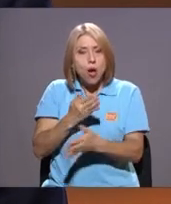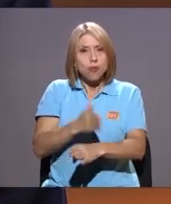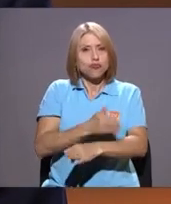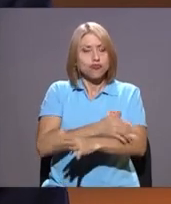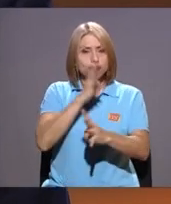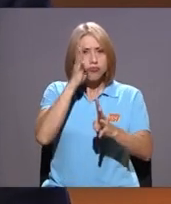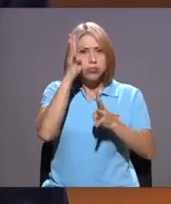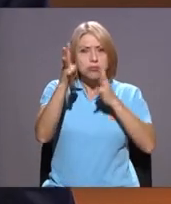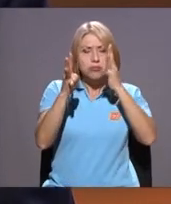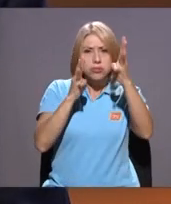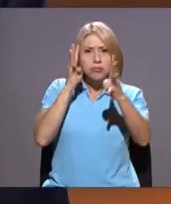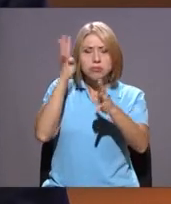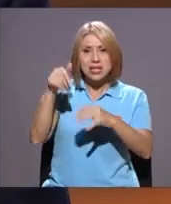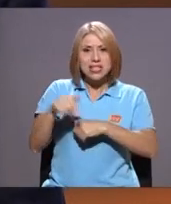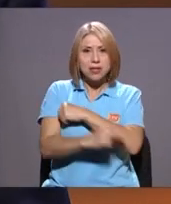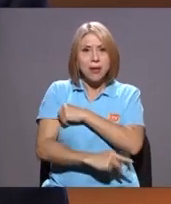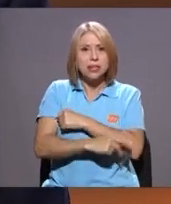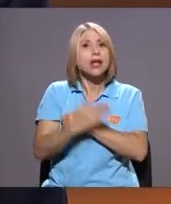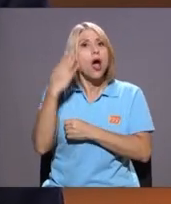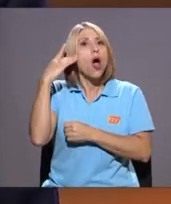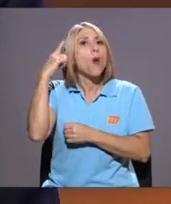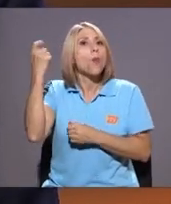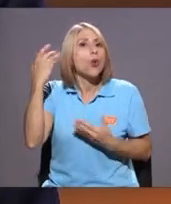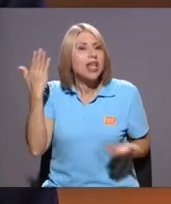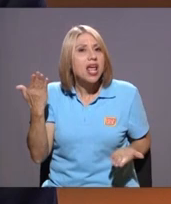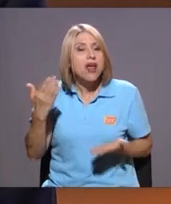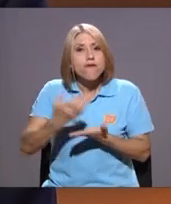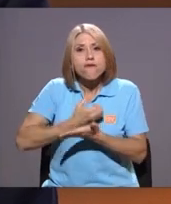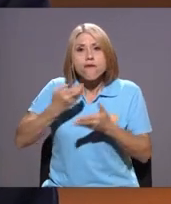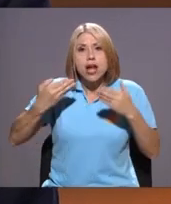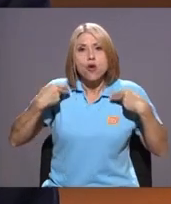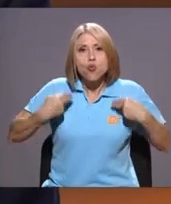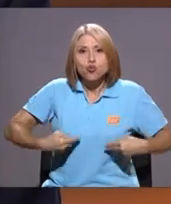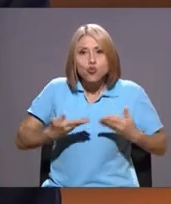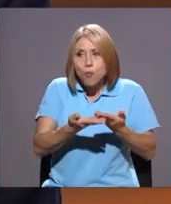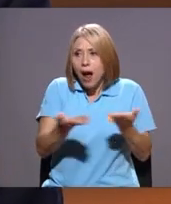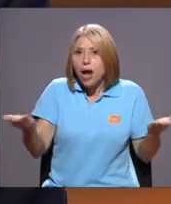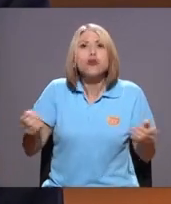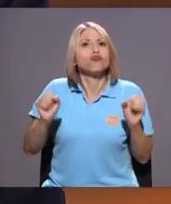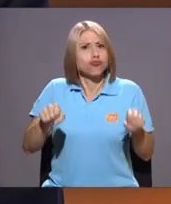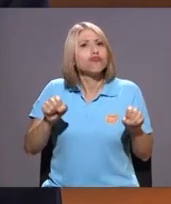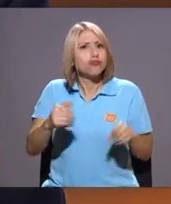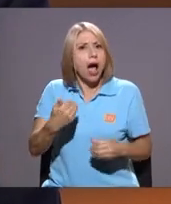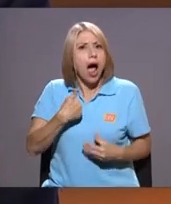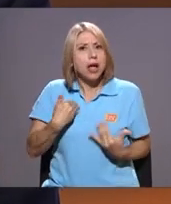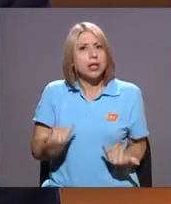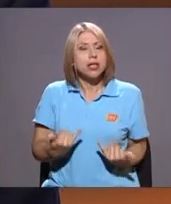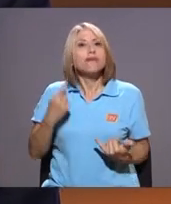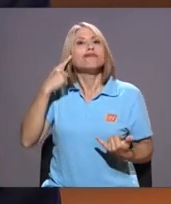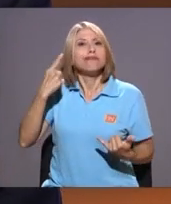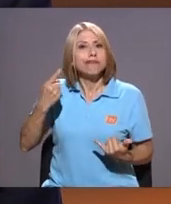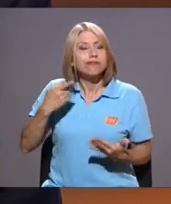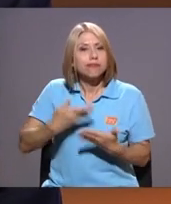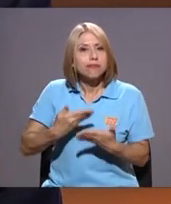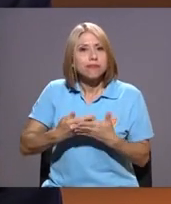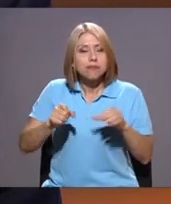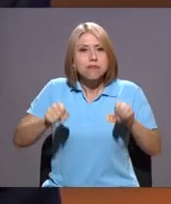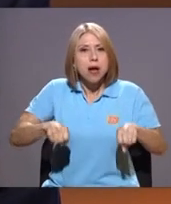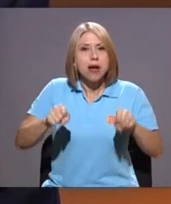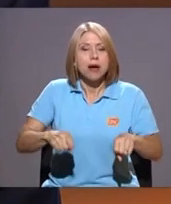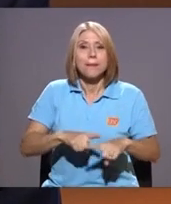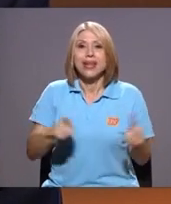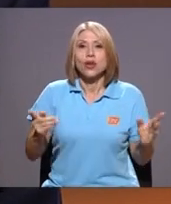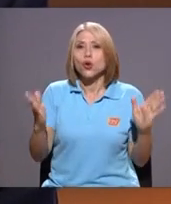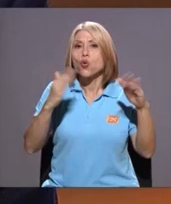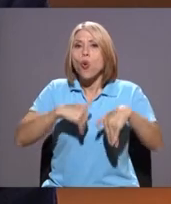este país porque si hay recurso humano en el recurso humano costarricense ha demostrado ser capaz pero no hay la suficiente inversión